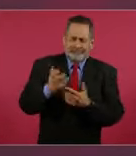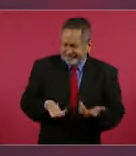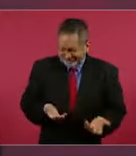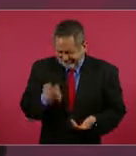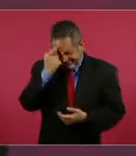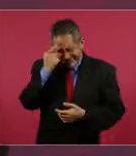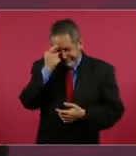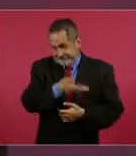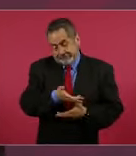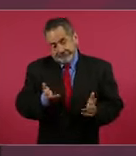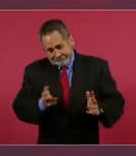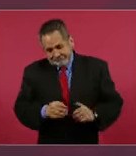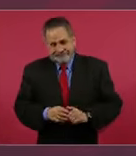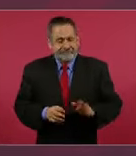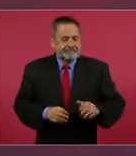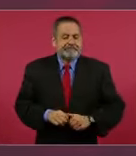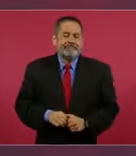Si